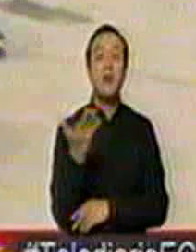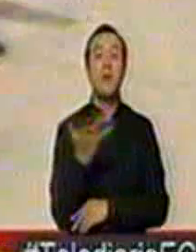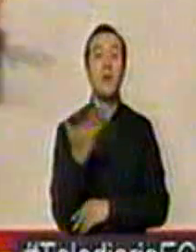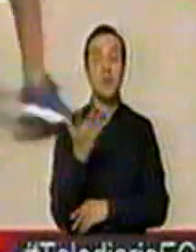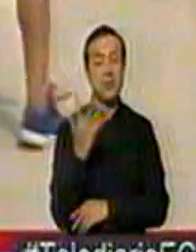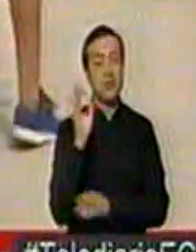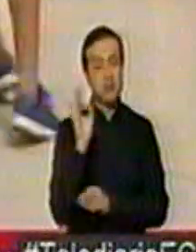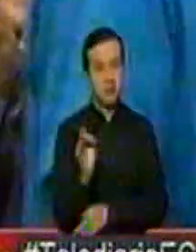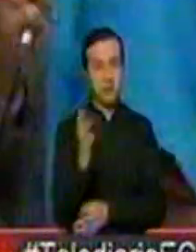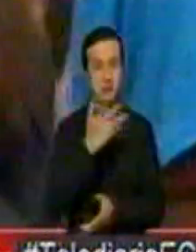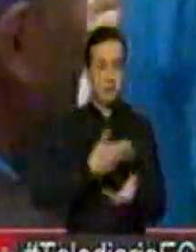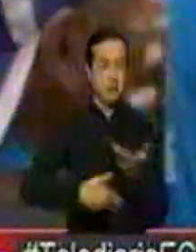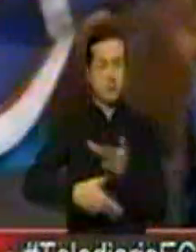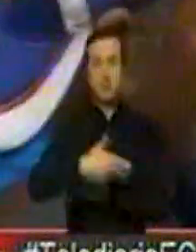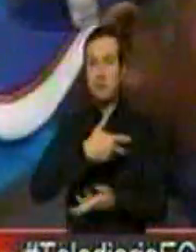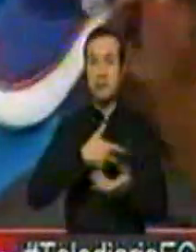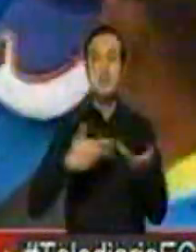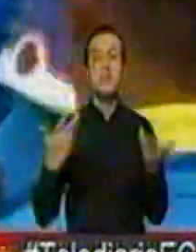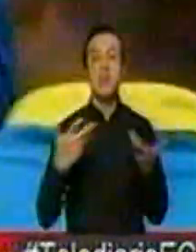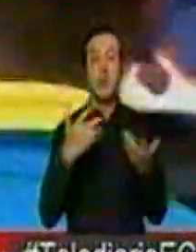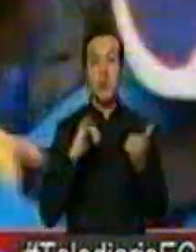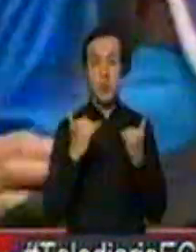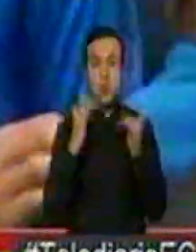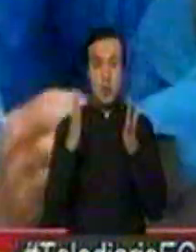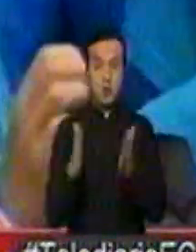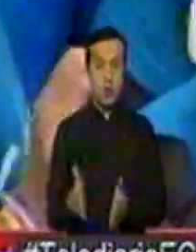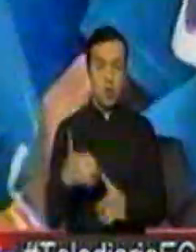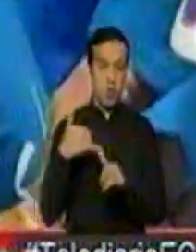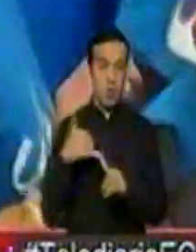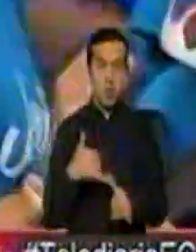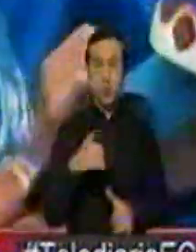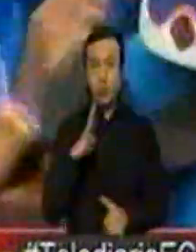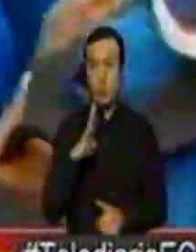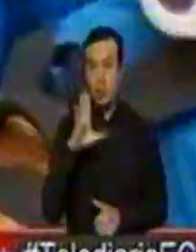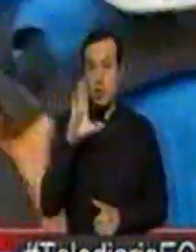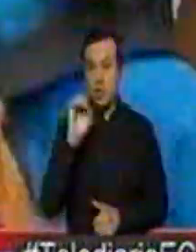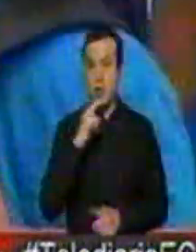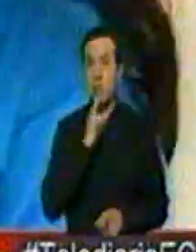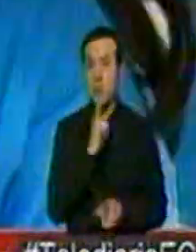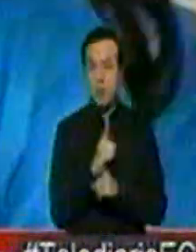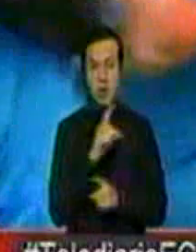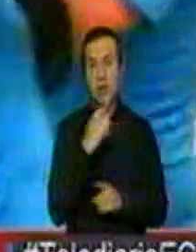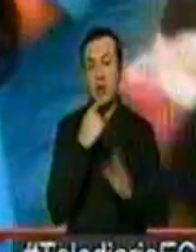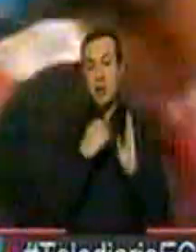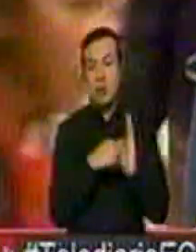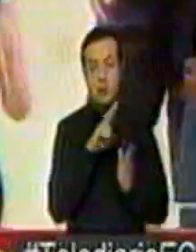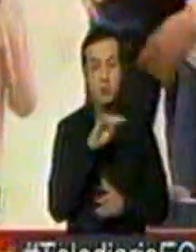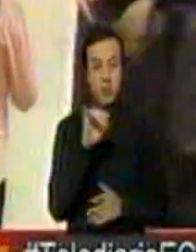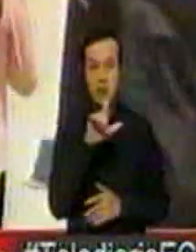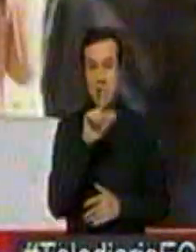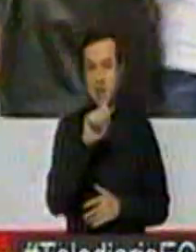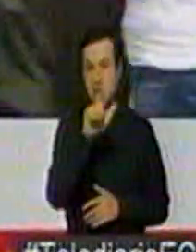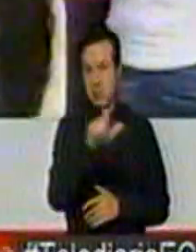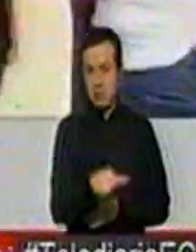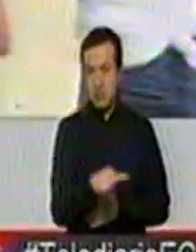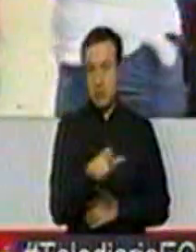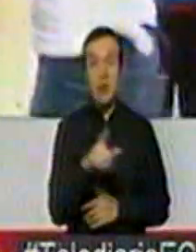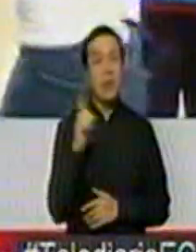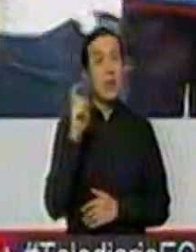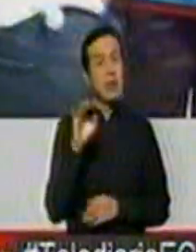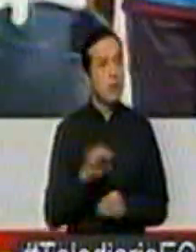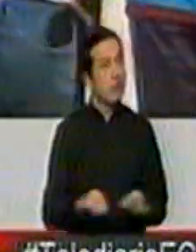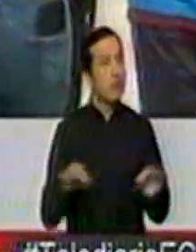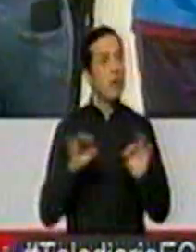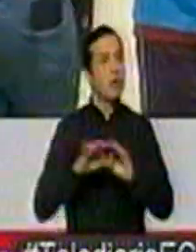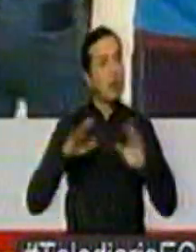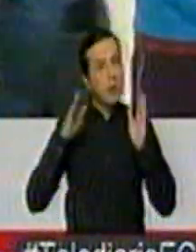de compartir actividades deportivas con jugadores del Club Boca Juniors, como Sebastián Villa. Mientras uno más se distraiga en lo que es deportes, uno